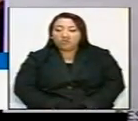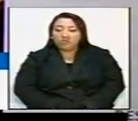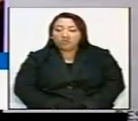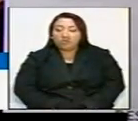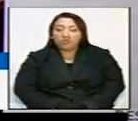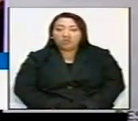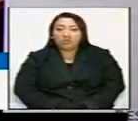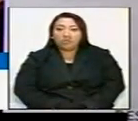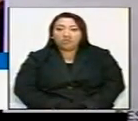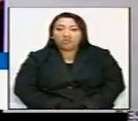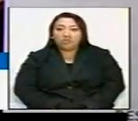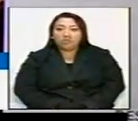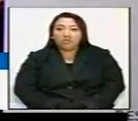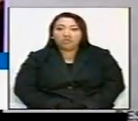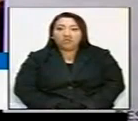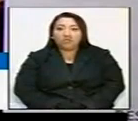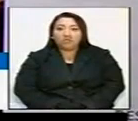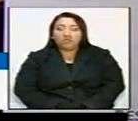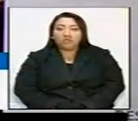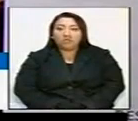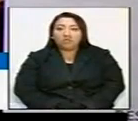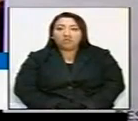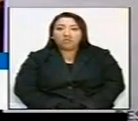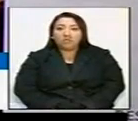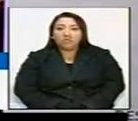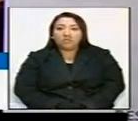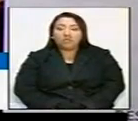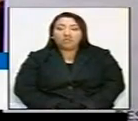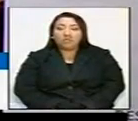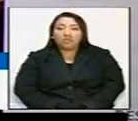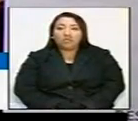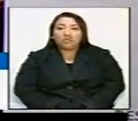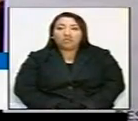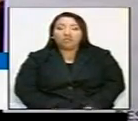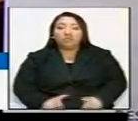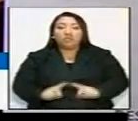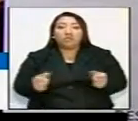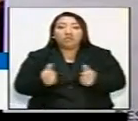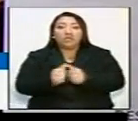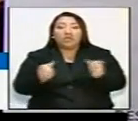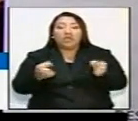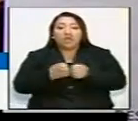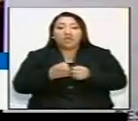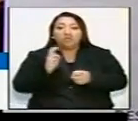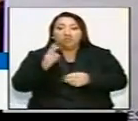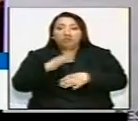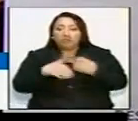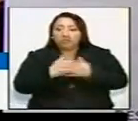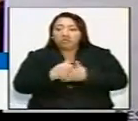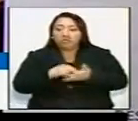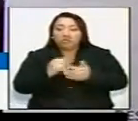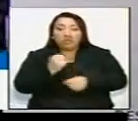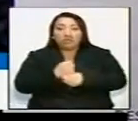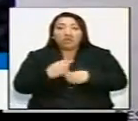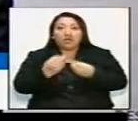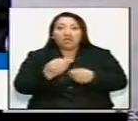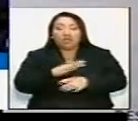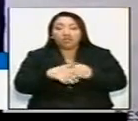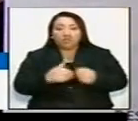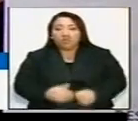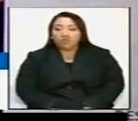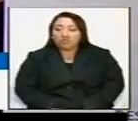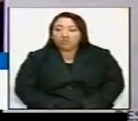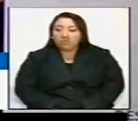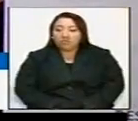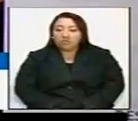Pero, por ejemplo, con el equipo del MIT, con el profesor Paul Krugman, dice que la productividad no lo es todo,